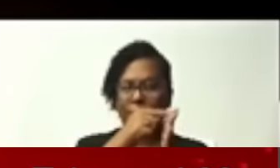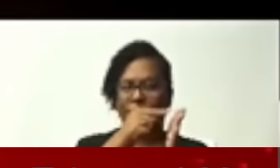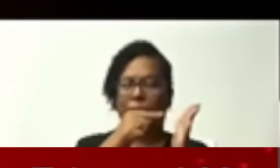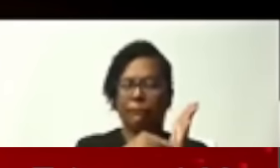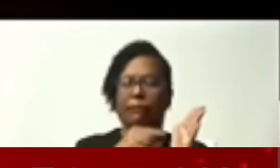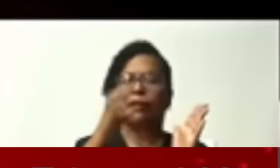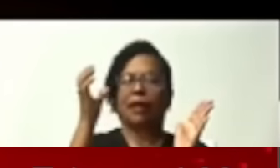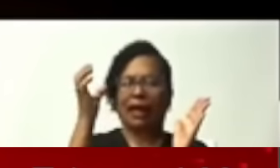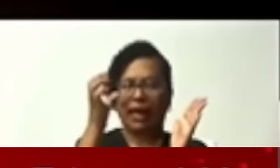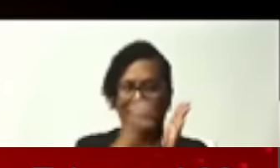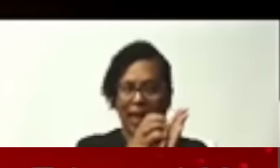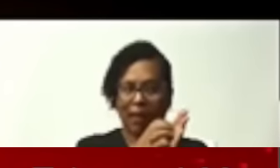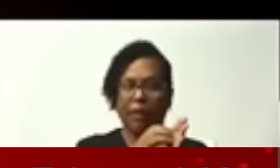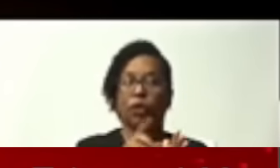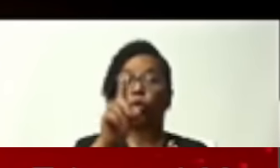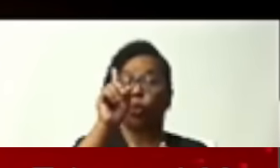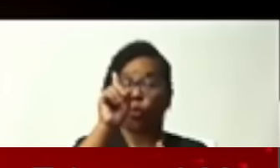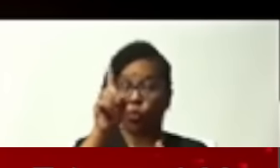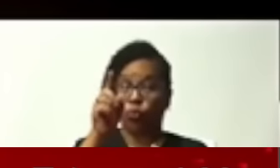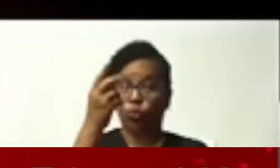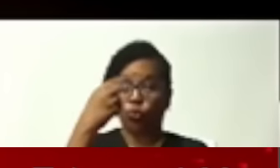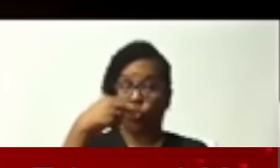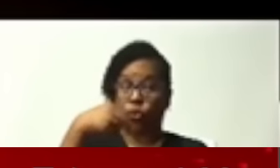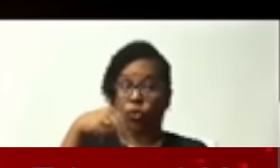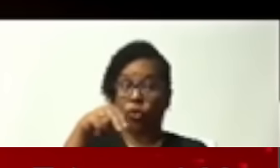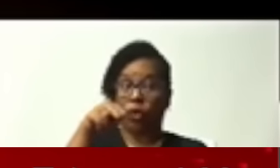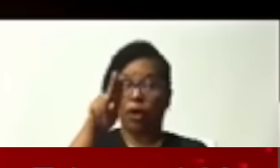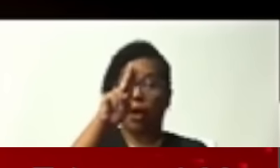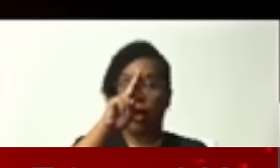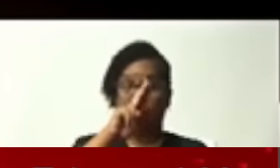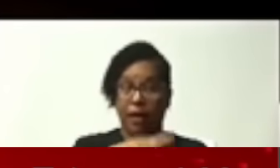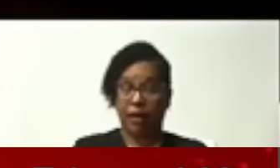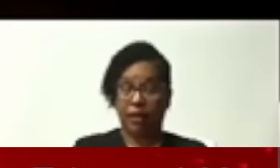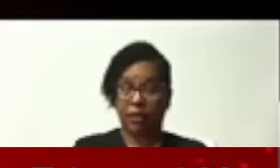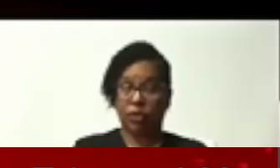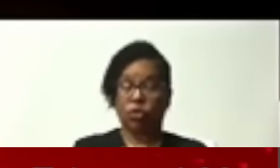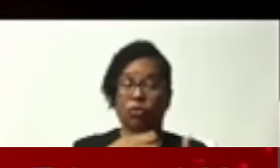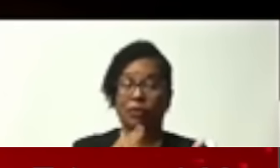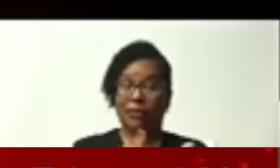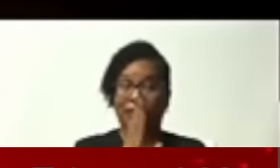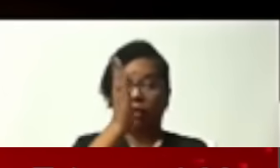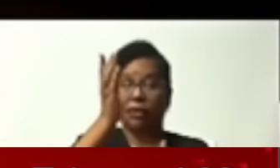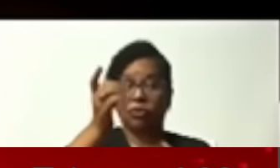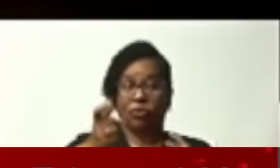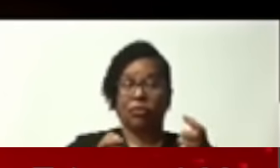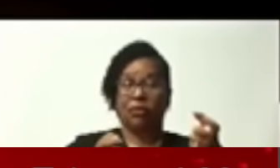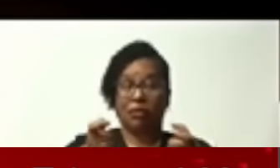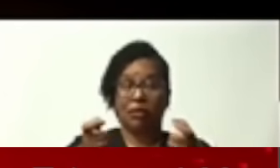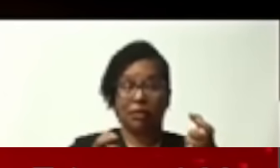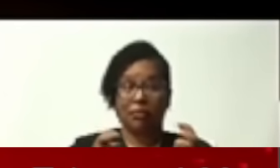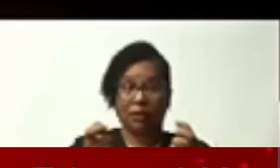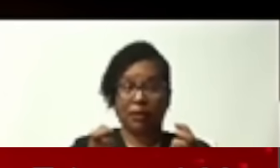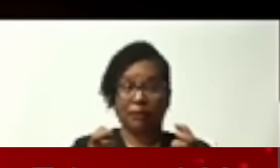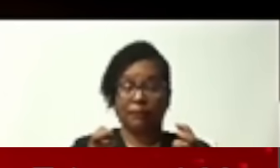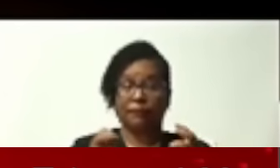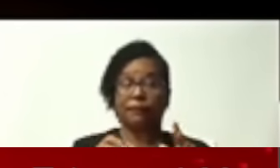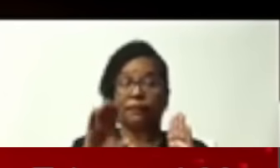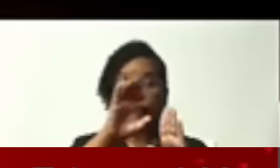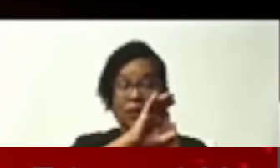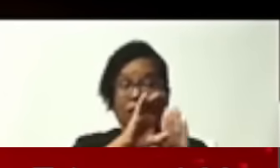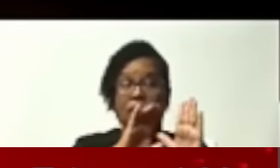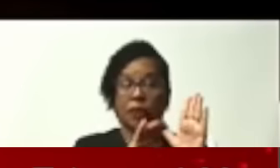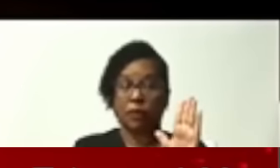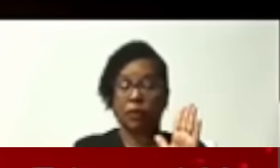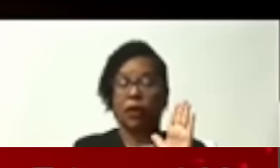la Nación, de su soberanía y de su Gobierno. Y nuestra Constitución, en su artículo primero, habla